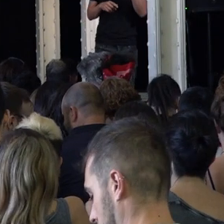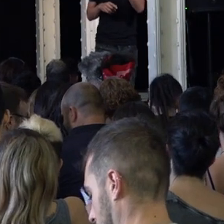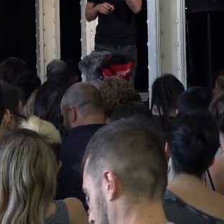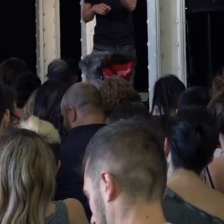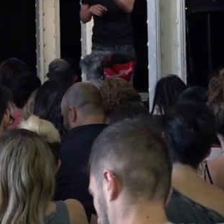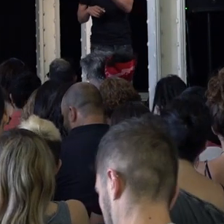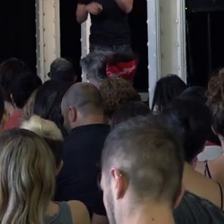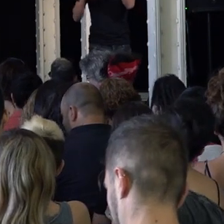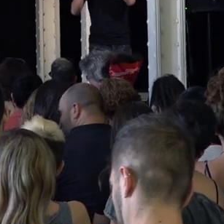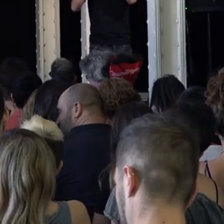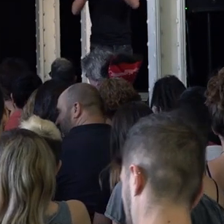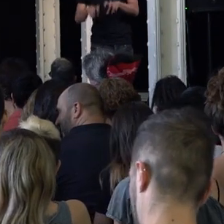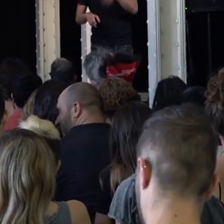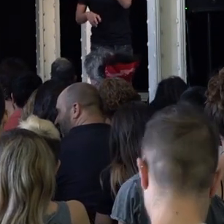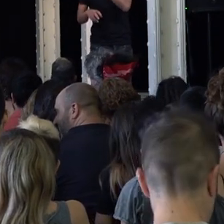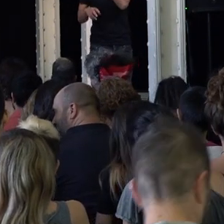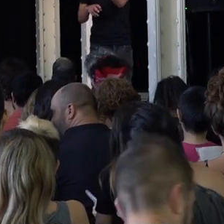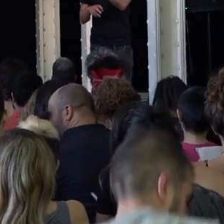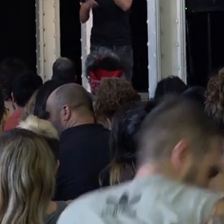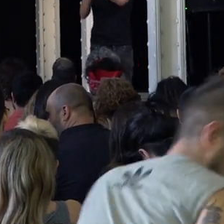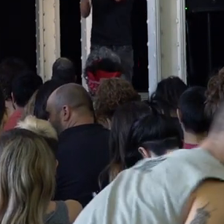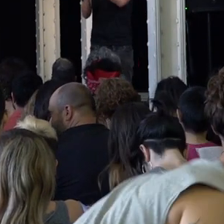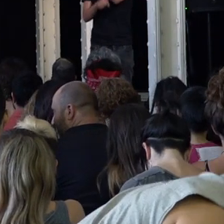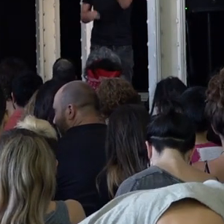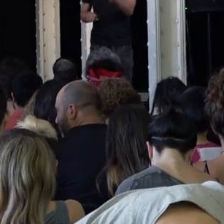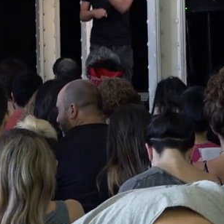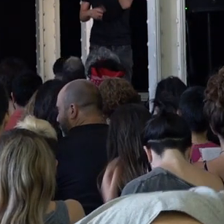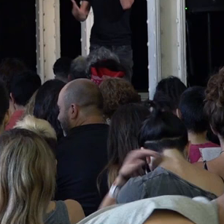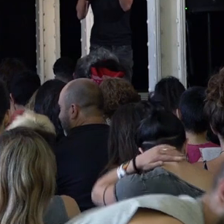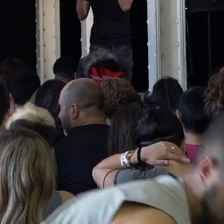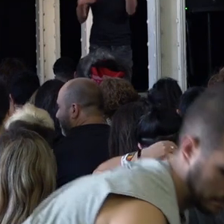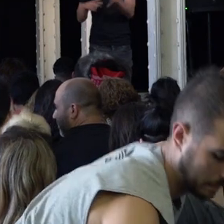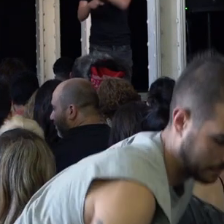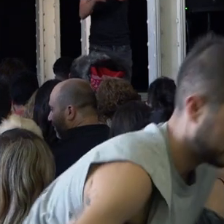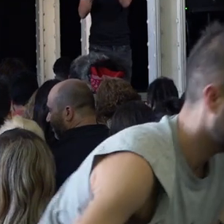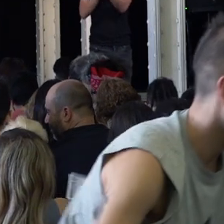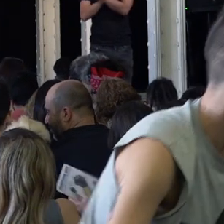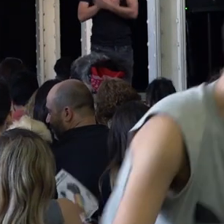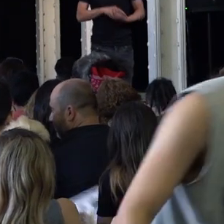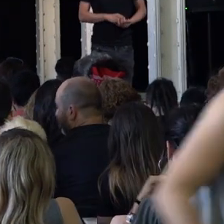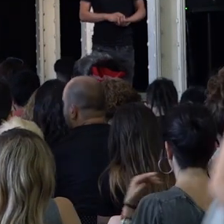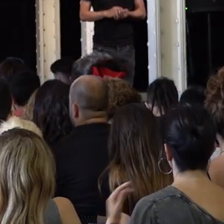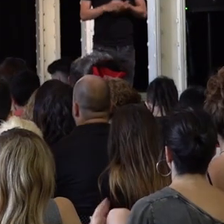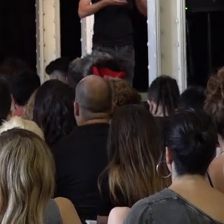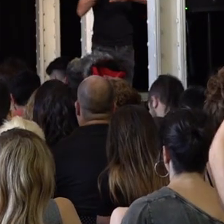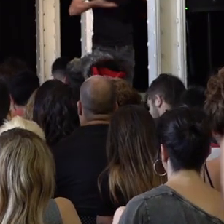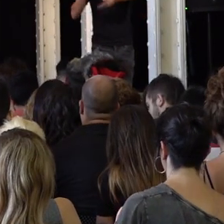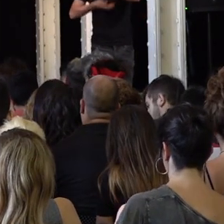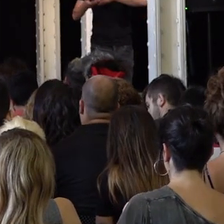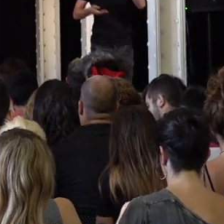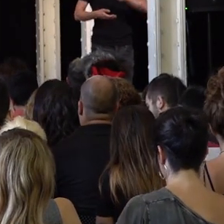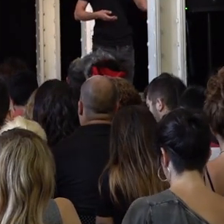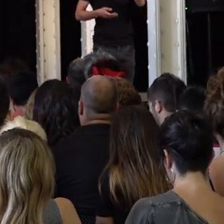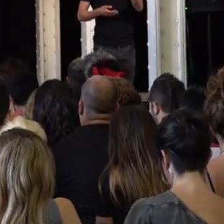de investigación con la escultura, la creación artística, la producción cultural. Además, has comisariado exposiciones como